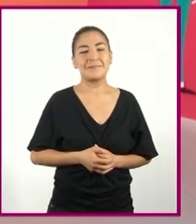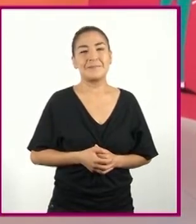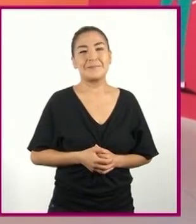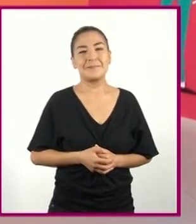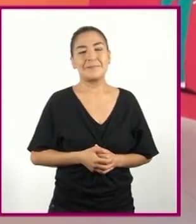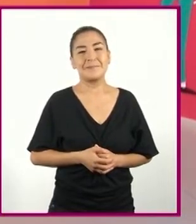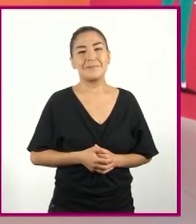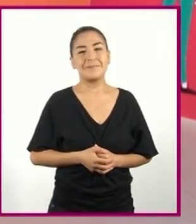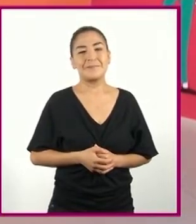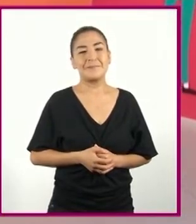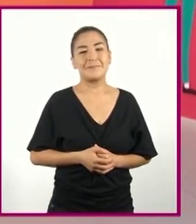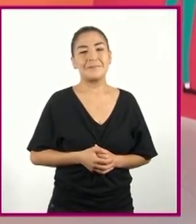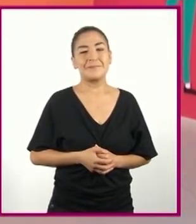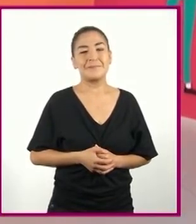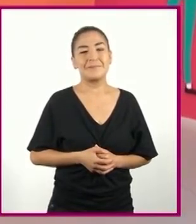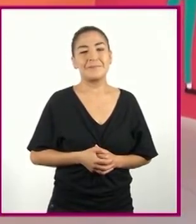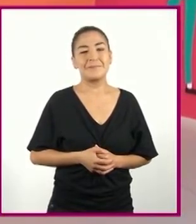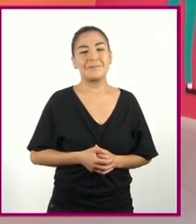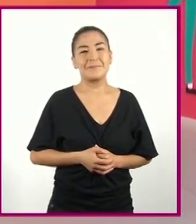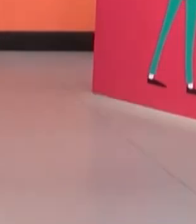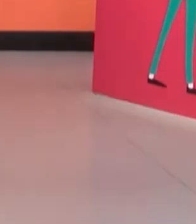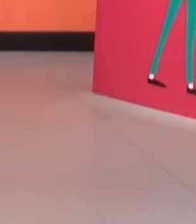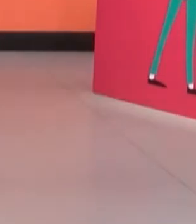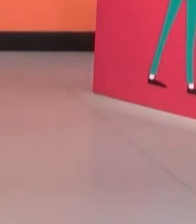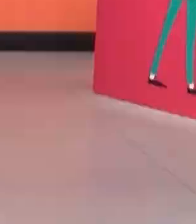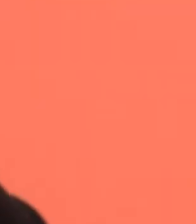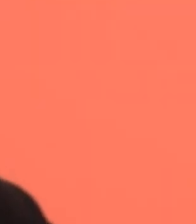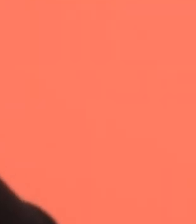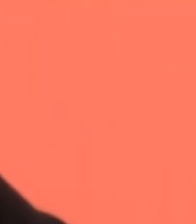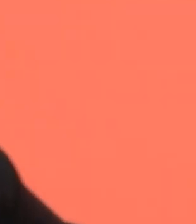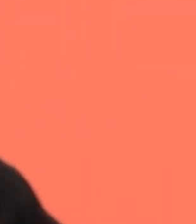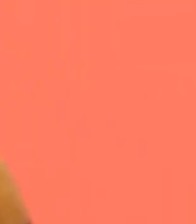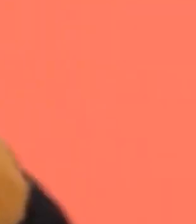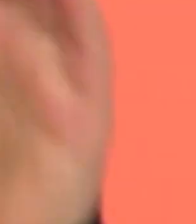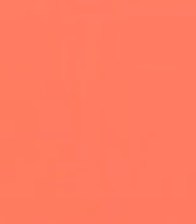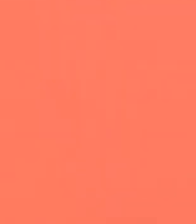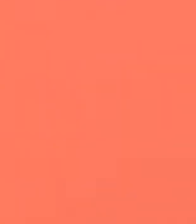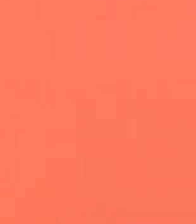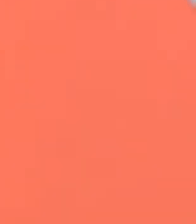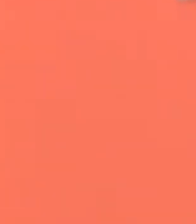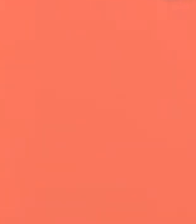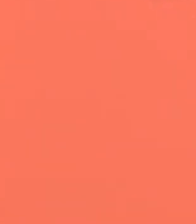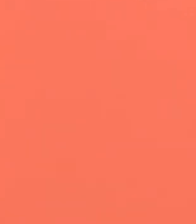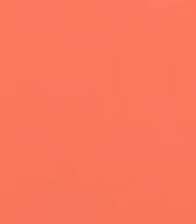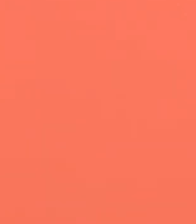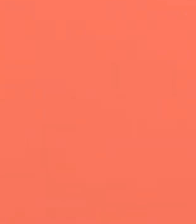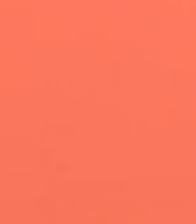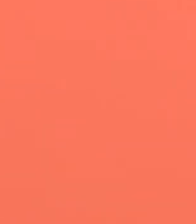Ay.